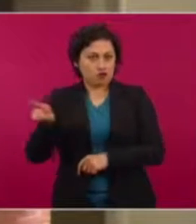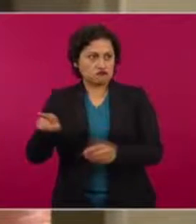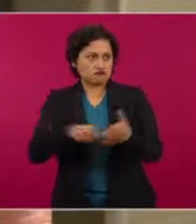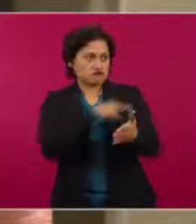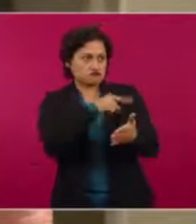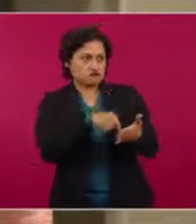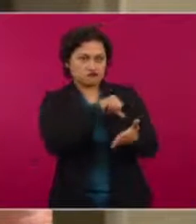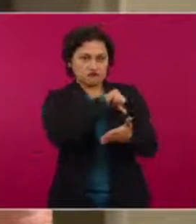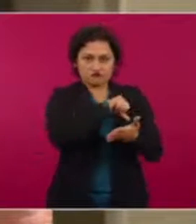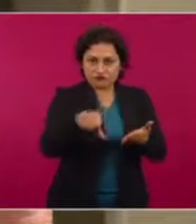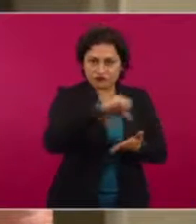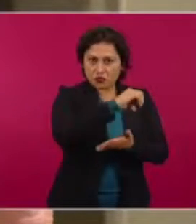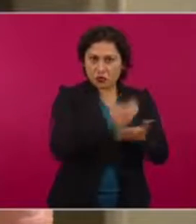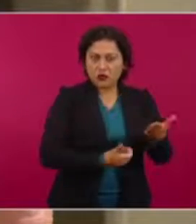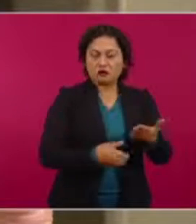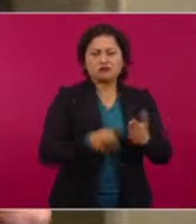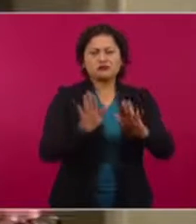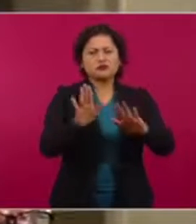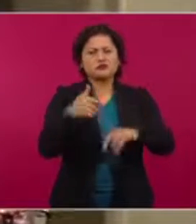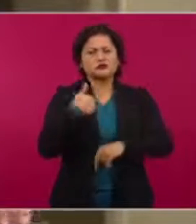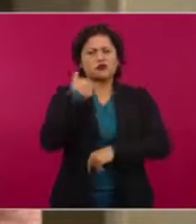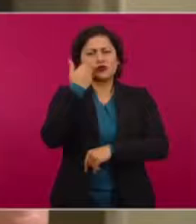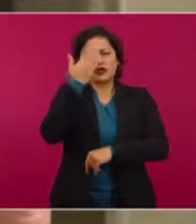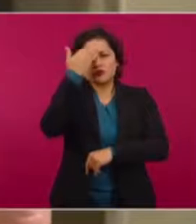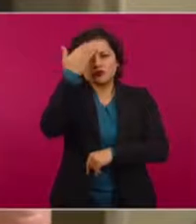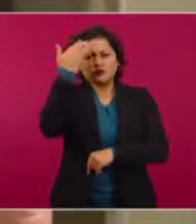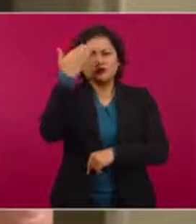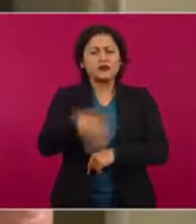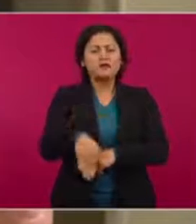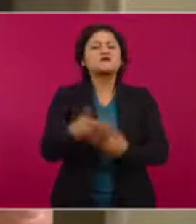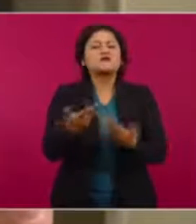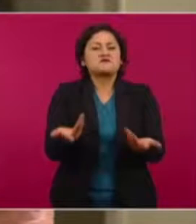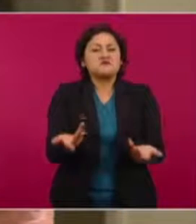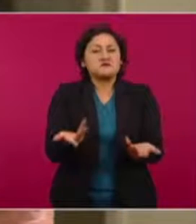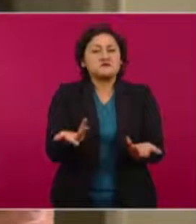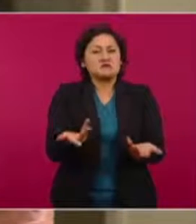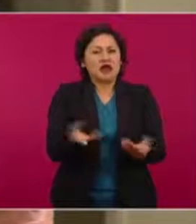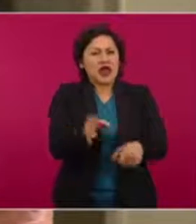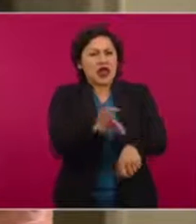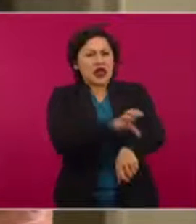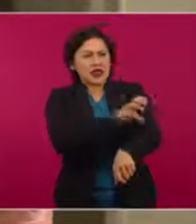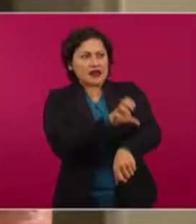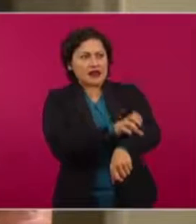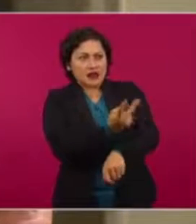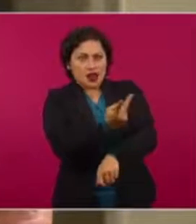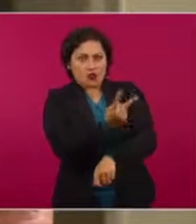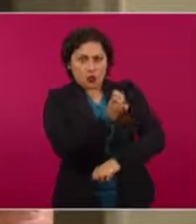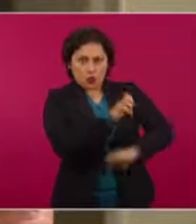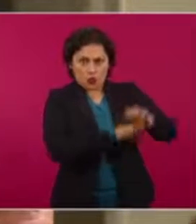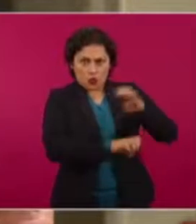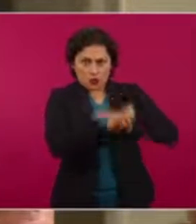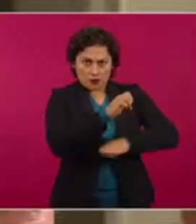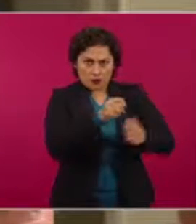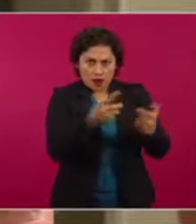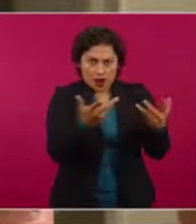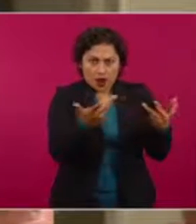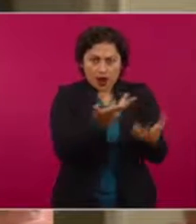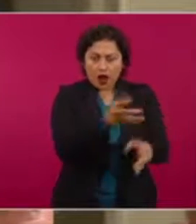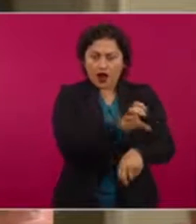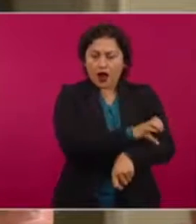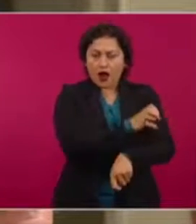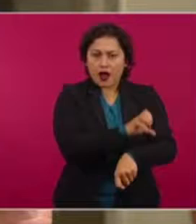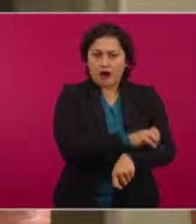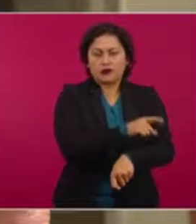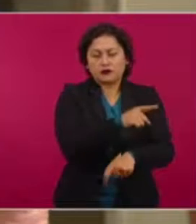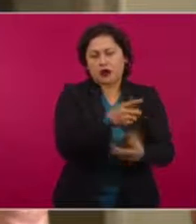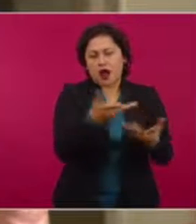preguntar qué va a pasar con esa energía que están produciendo las plantas de ciclo